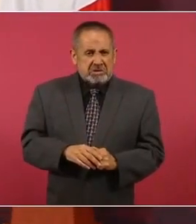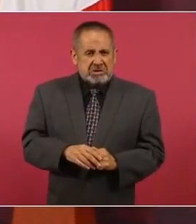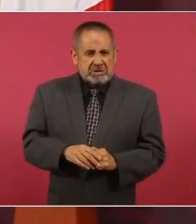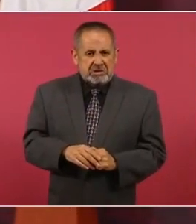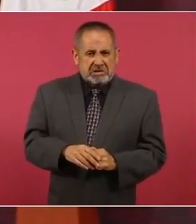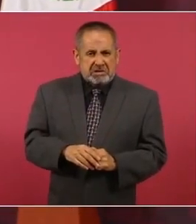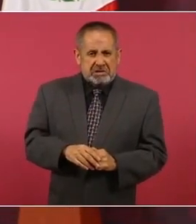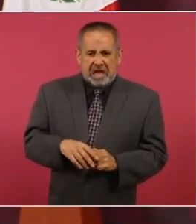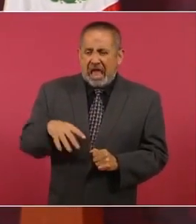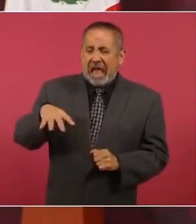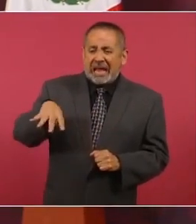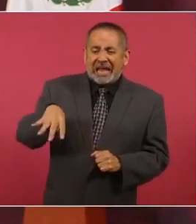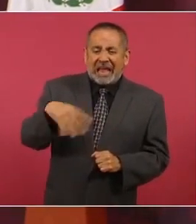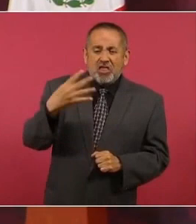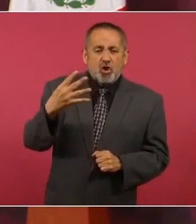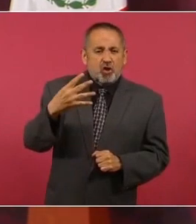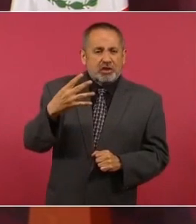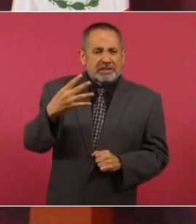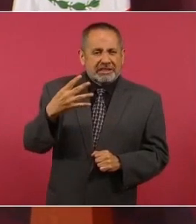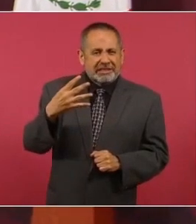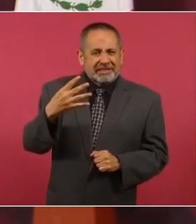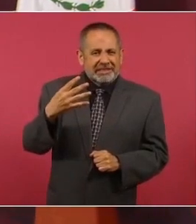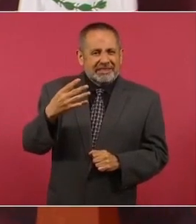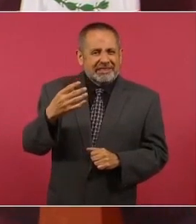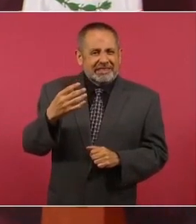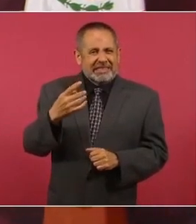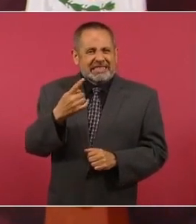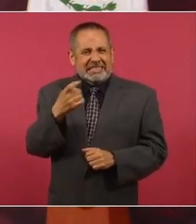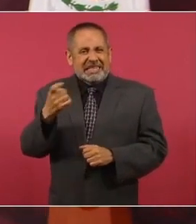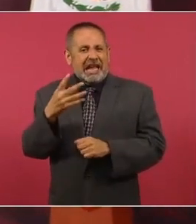14 siglos,